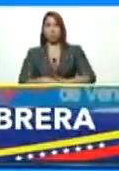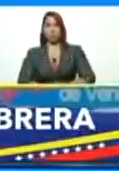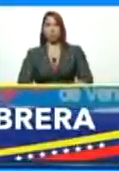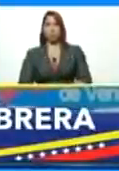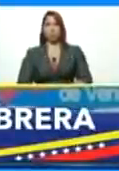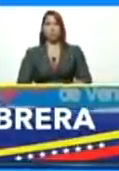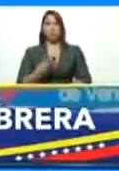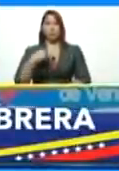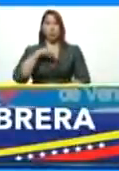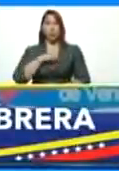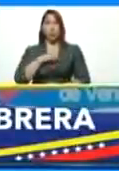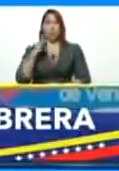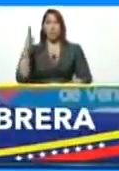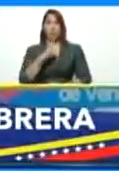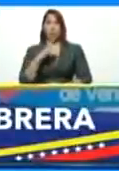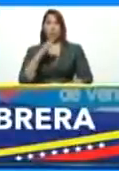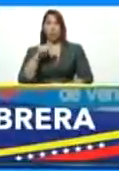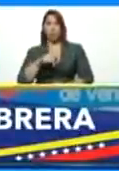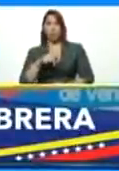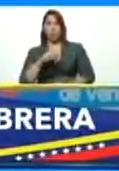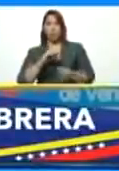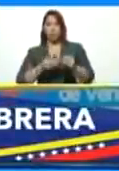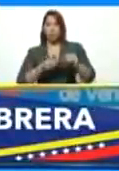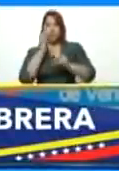y nosotros hemos venido confeccionando